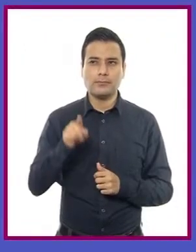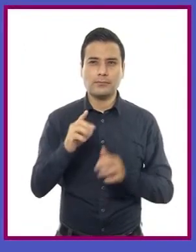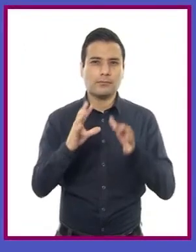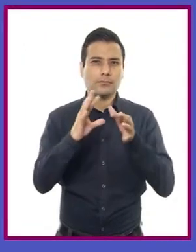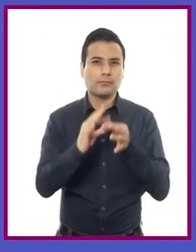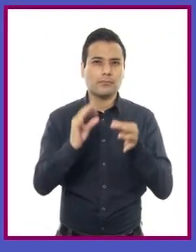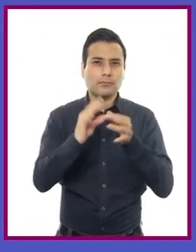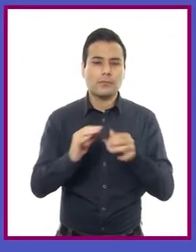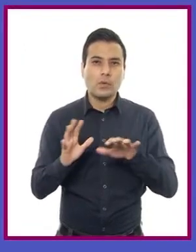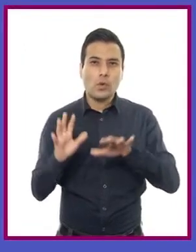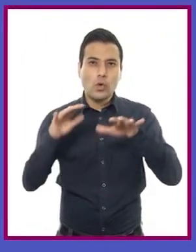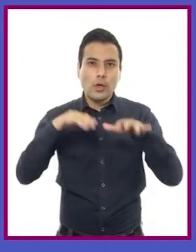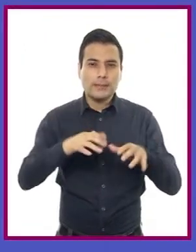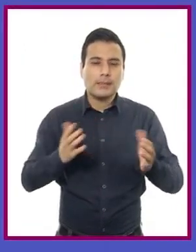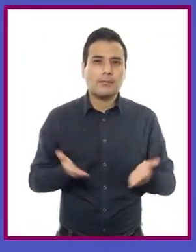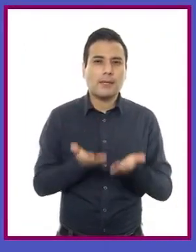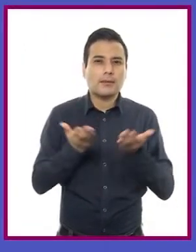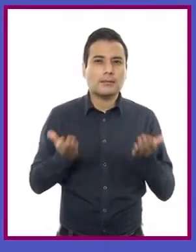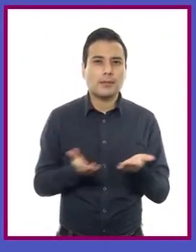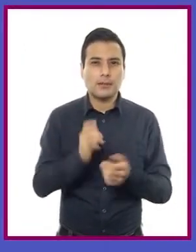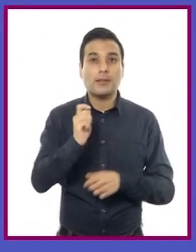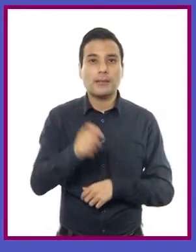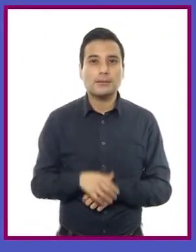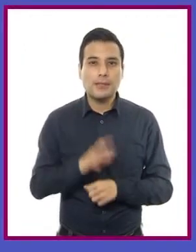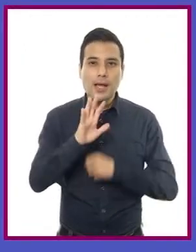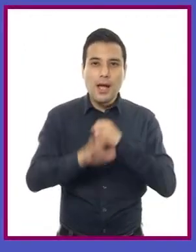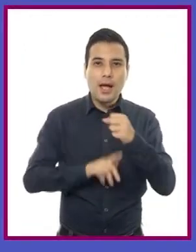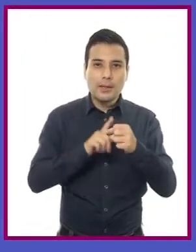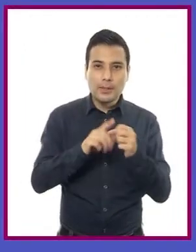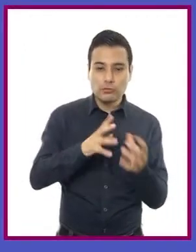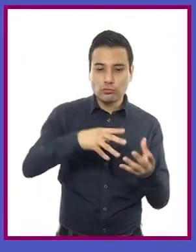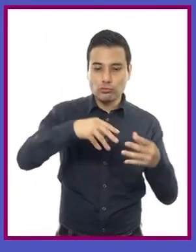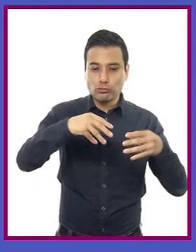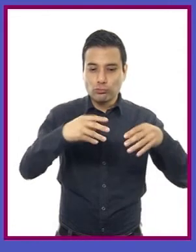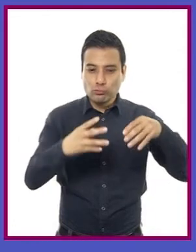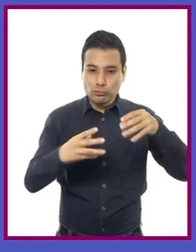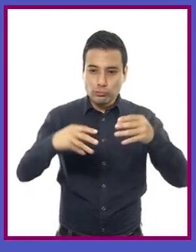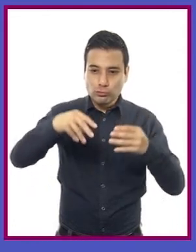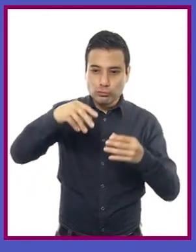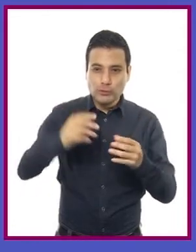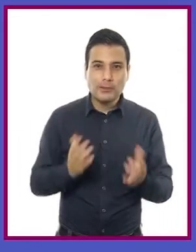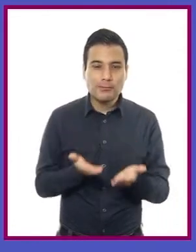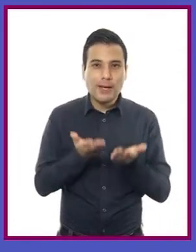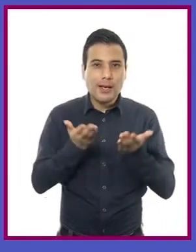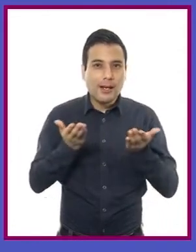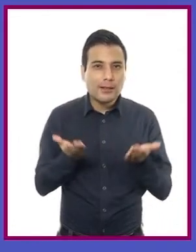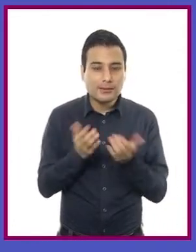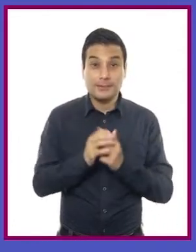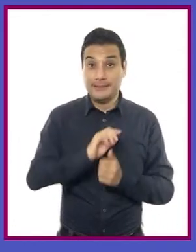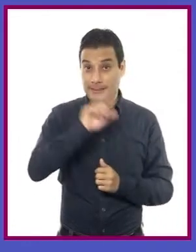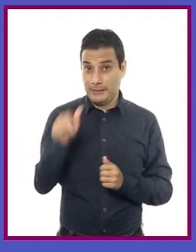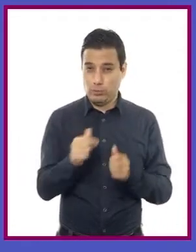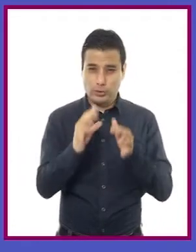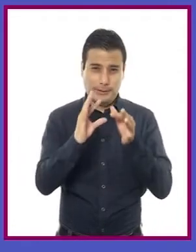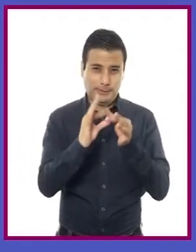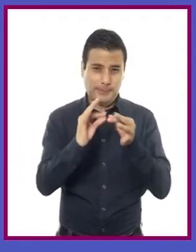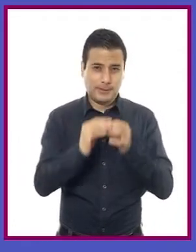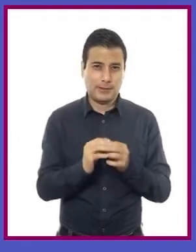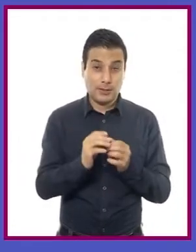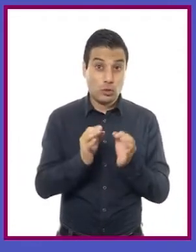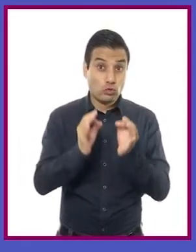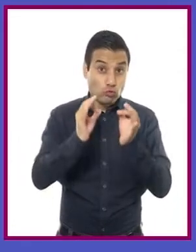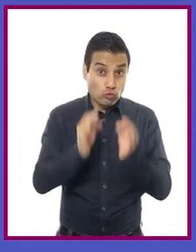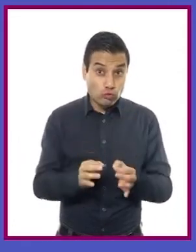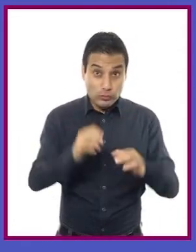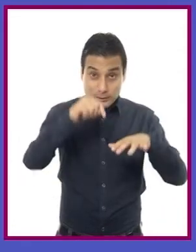sobre las olas, me imagino varios animales marinos bailando a un mismo ritmo. pero cuando se indica que se encuentra en el fondo